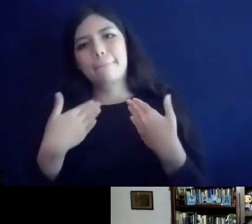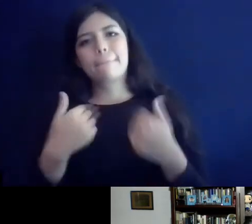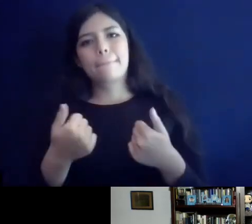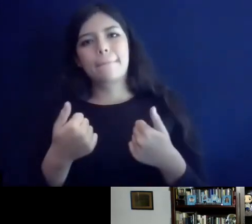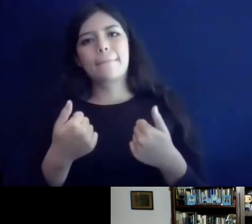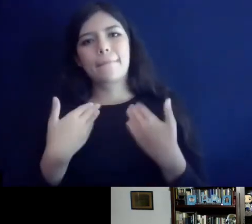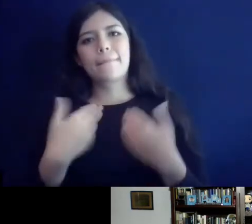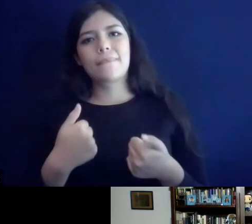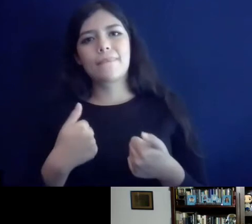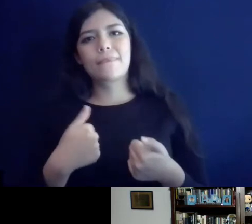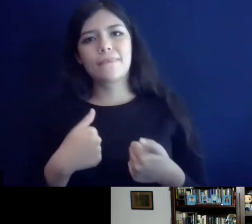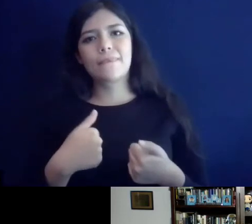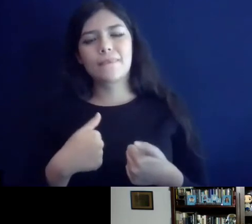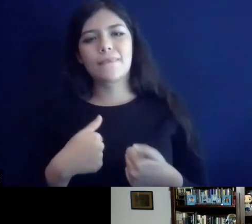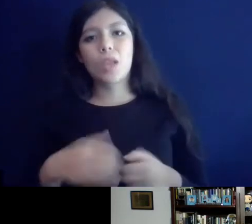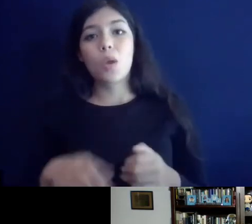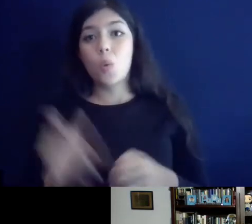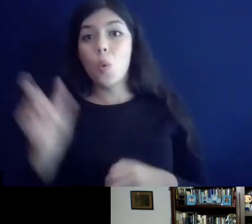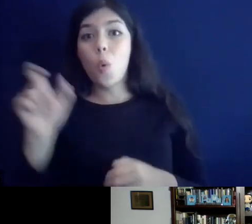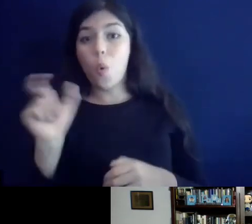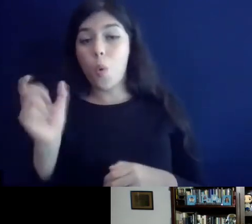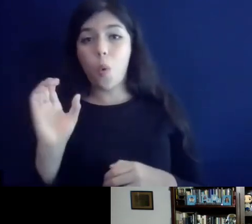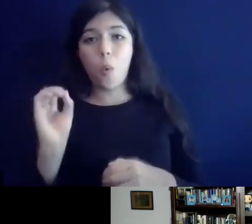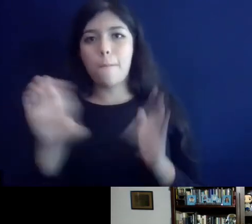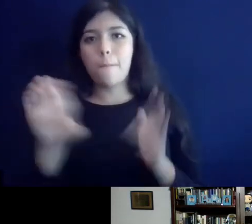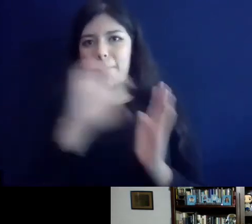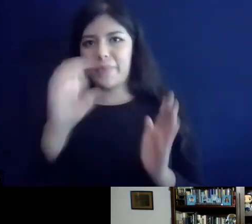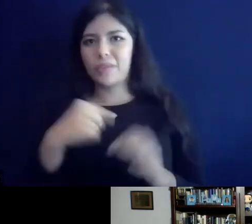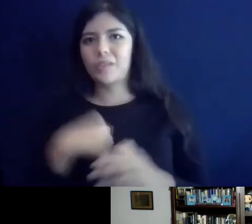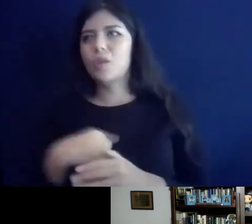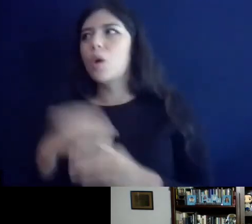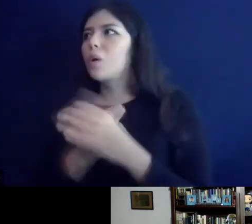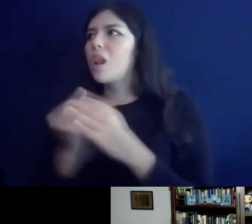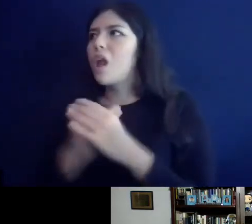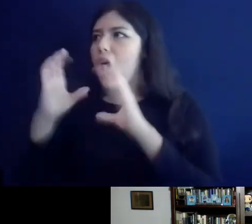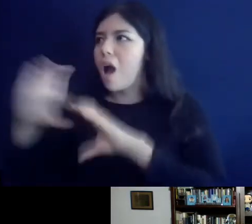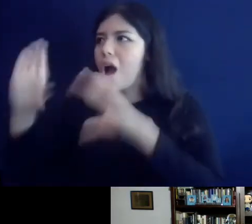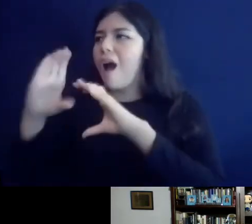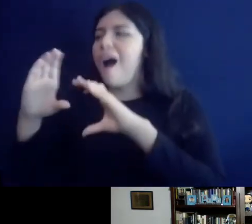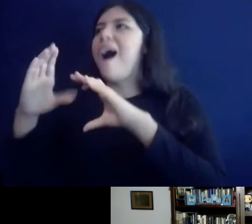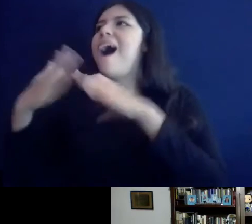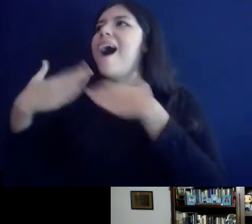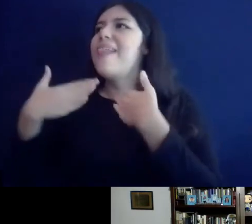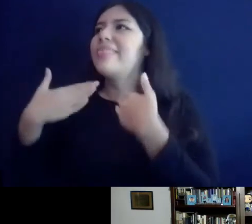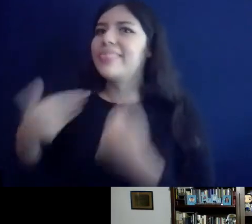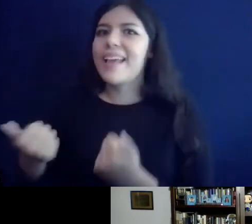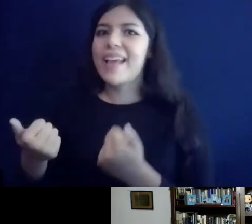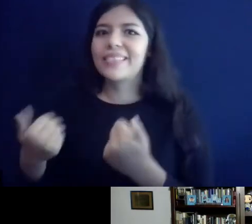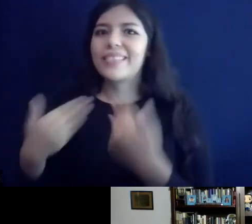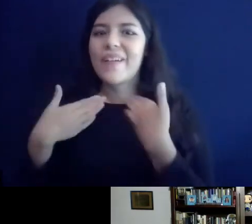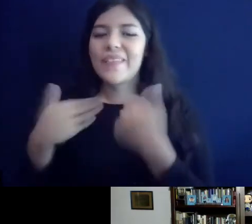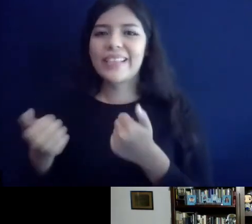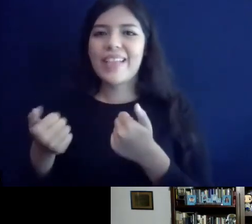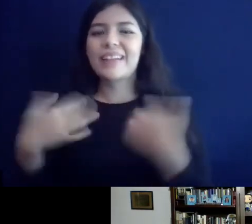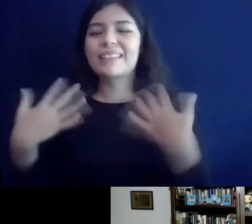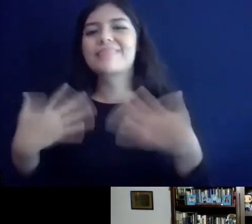sabía de música y lo ves así entusiasmado, ¿no? Marco Antonio, o la mujer transexual que el artista